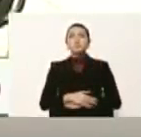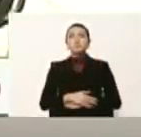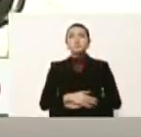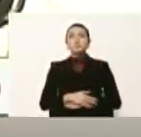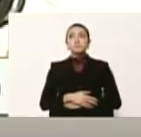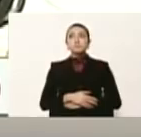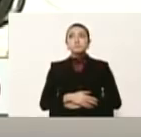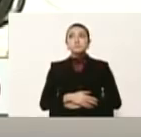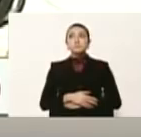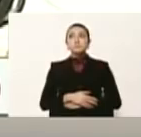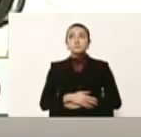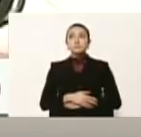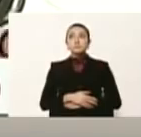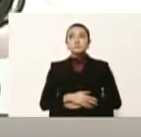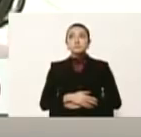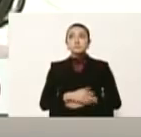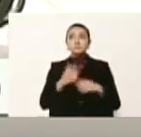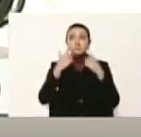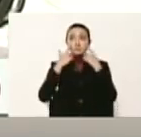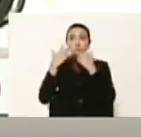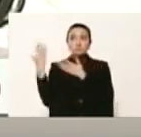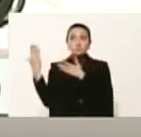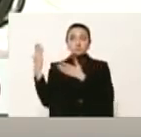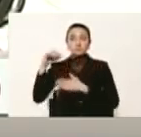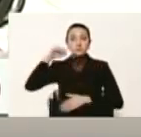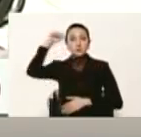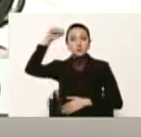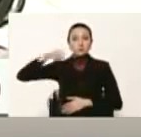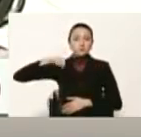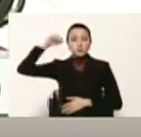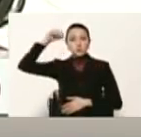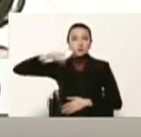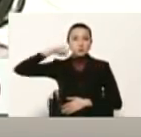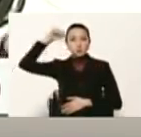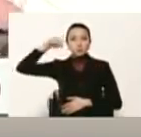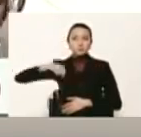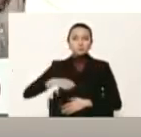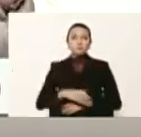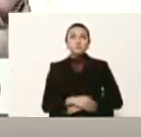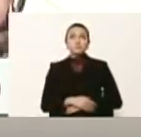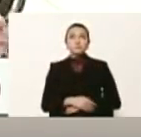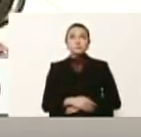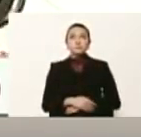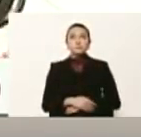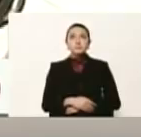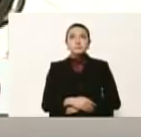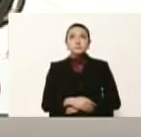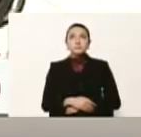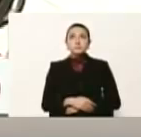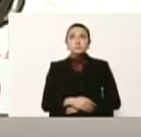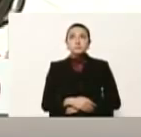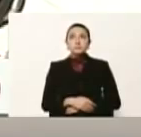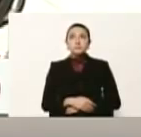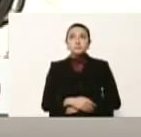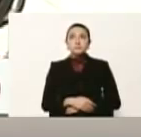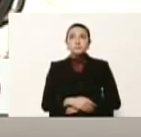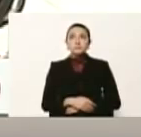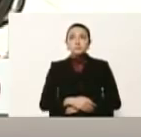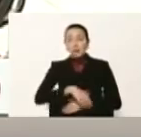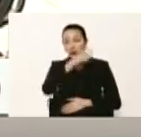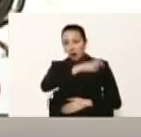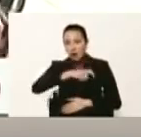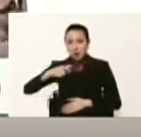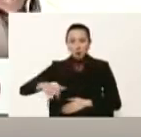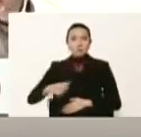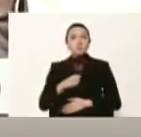nuestro pueblo. Vamos a ver este video que yo creo que nuestros funcionarios y funcionarias